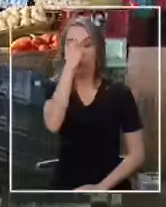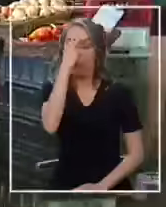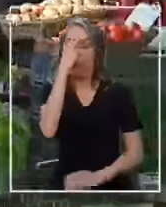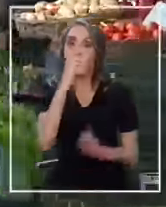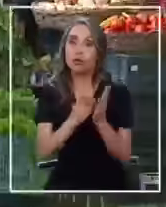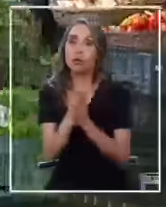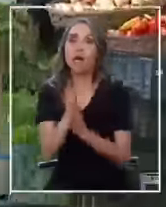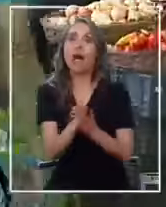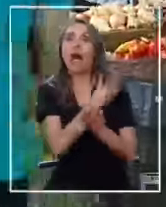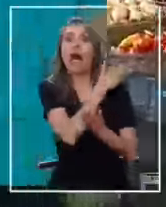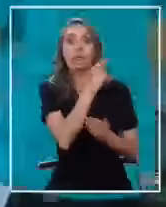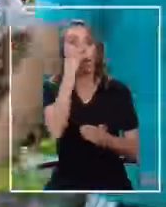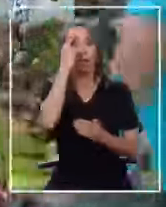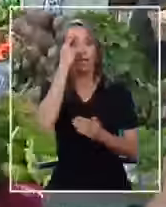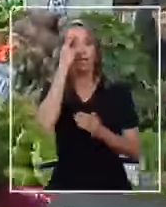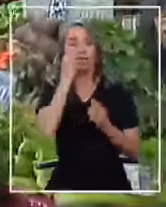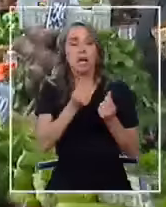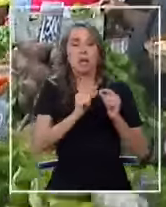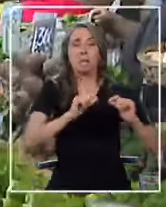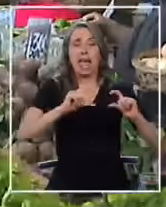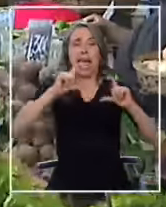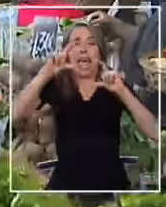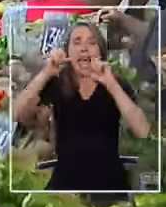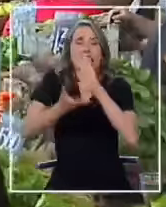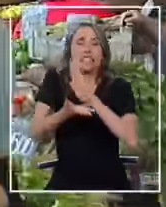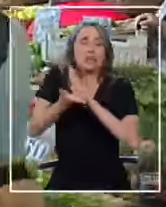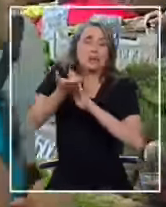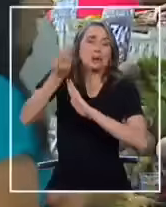atrás el fantasma de la alta inflación.